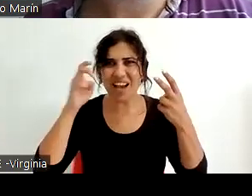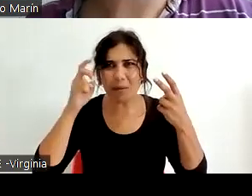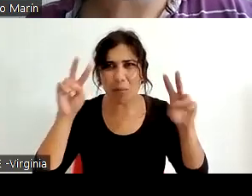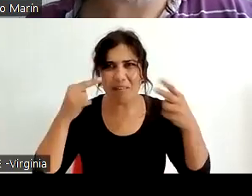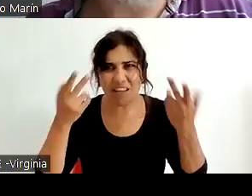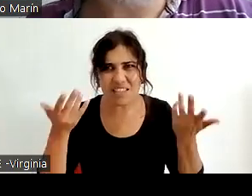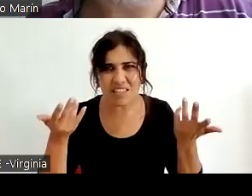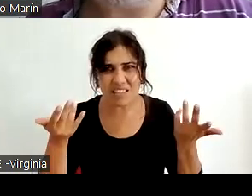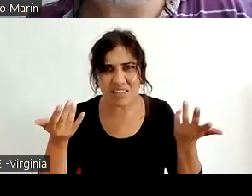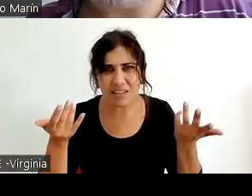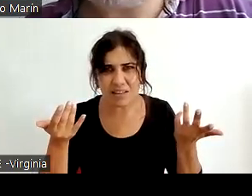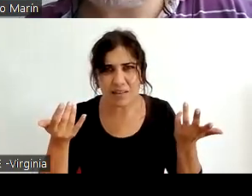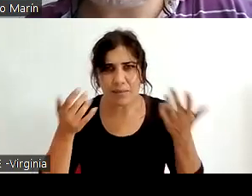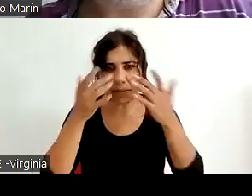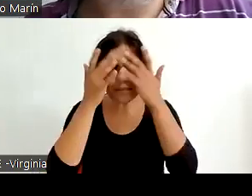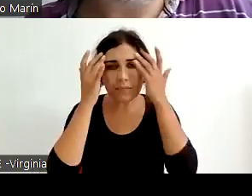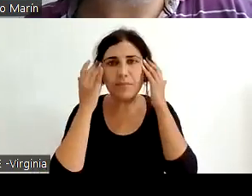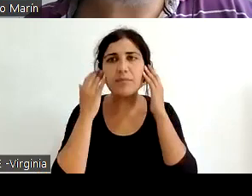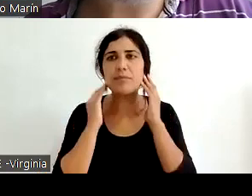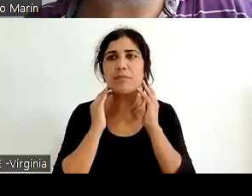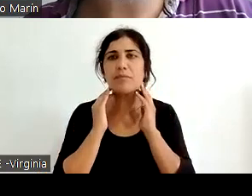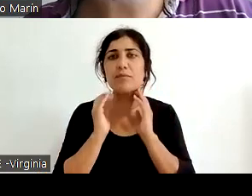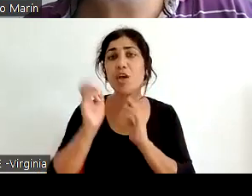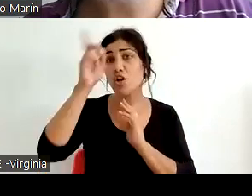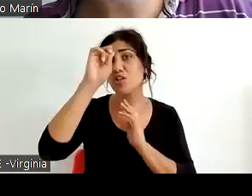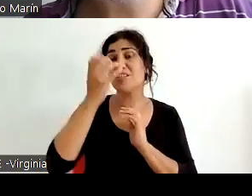Vale. No sé si queréis realizar alguna